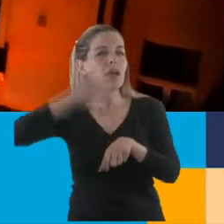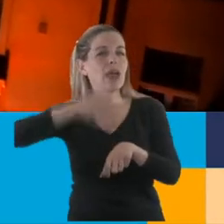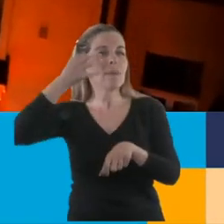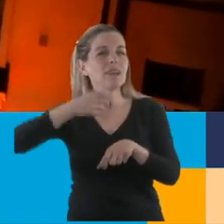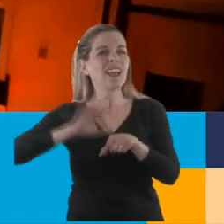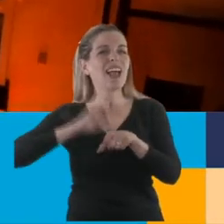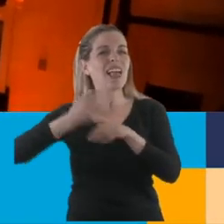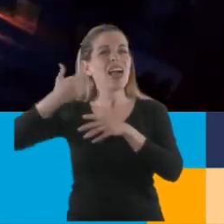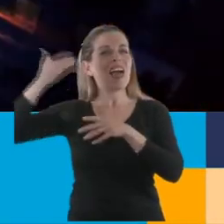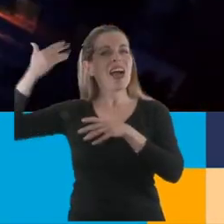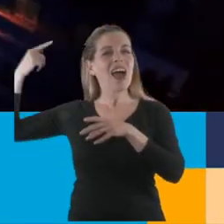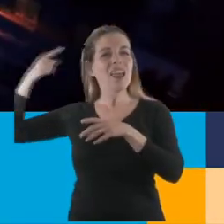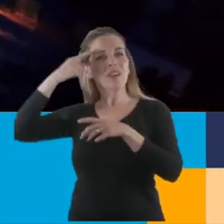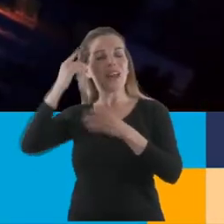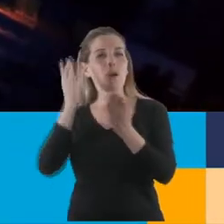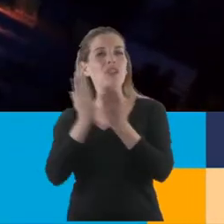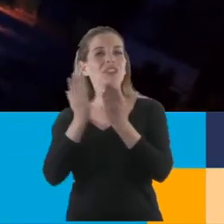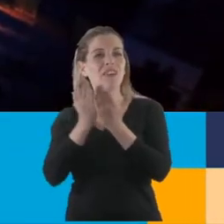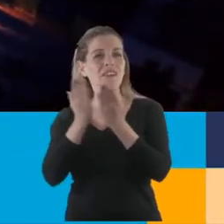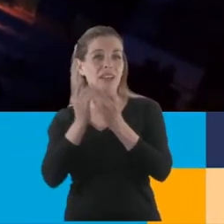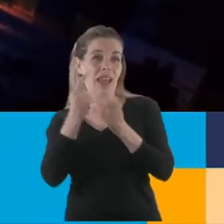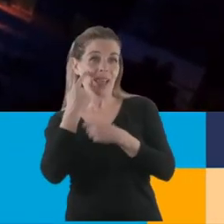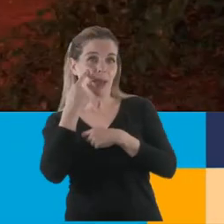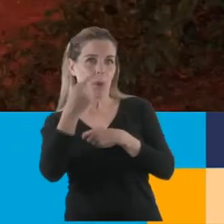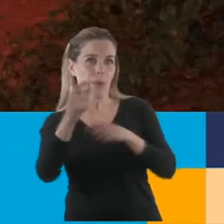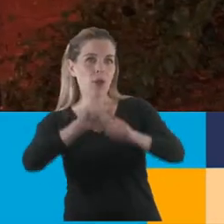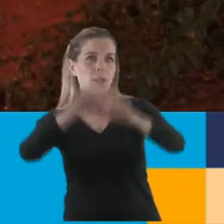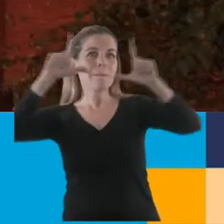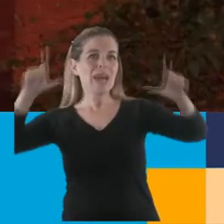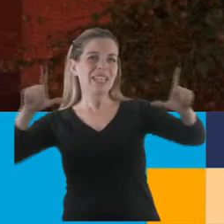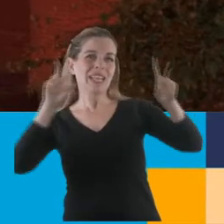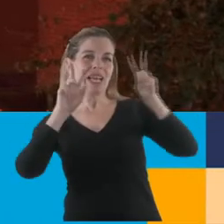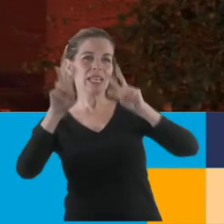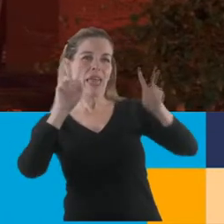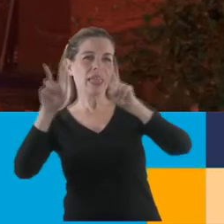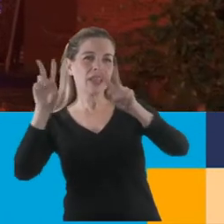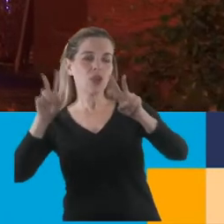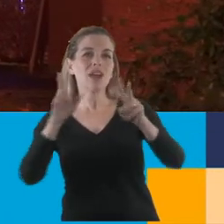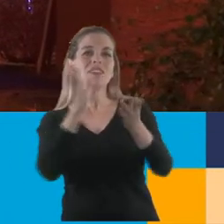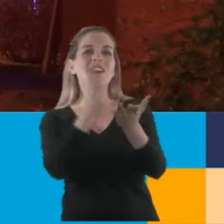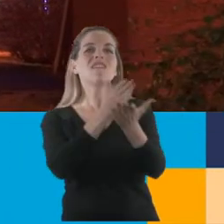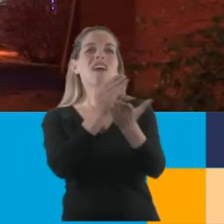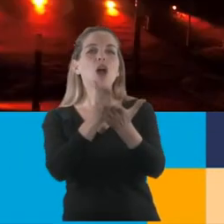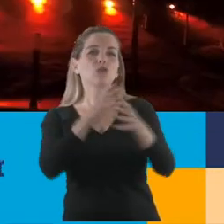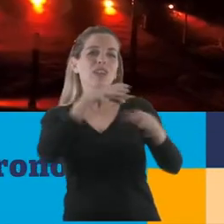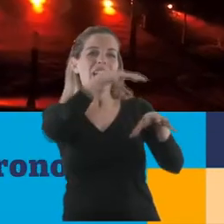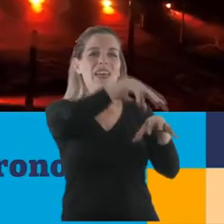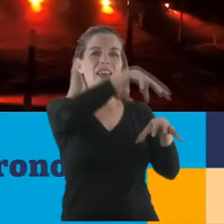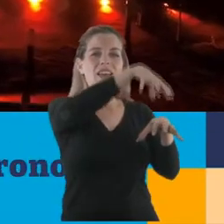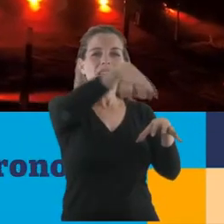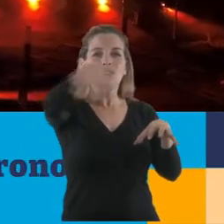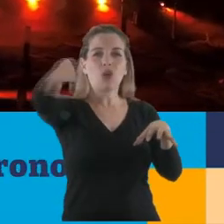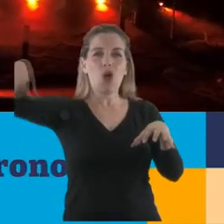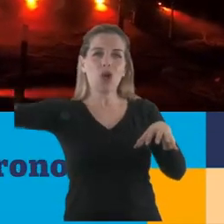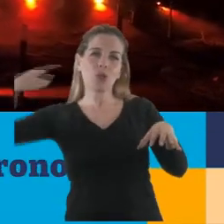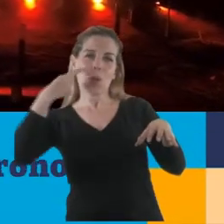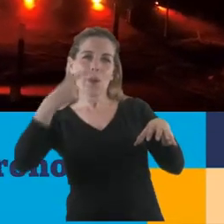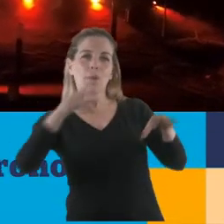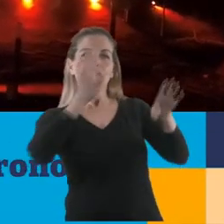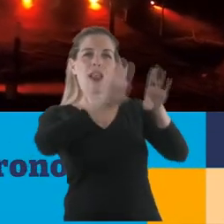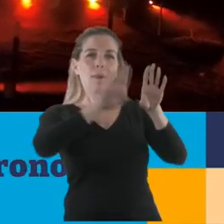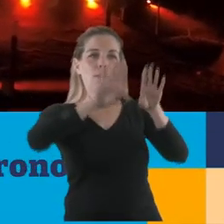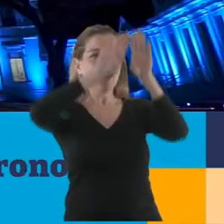momento de cursar. Ahí estamos viendo la fachada de las principales, de todas las facultades, ¿eh? De ingeniería, de esta, de